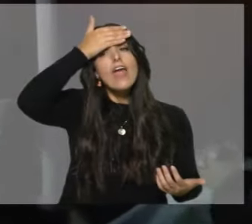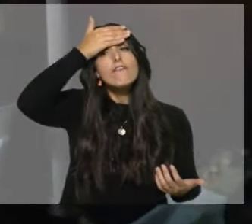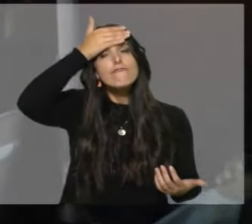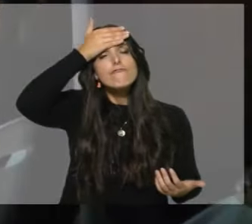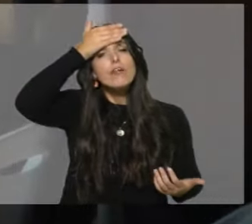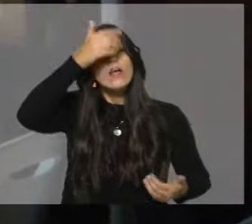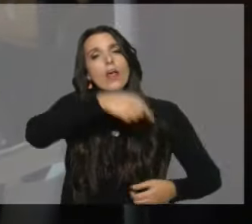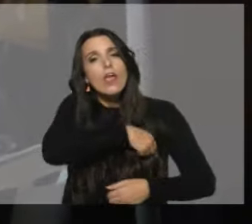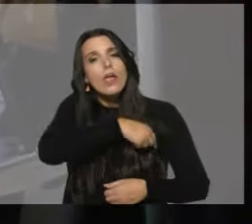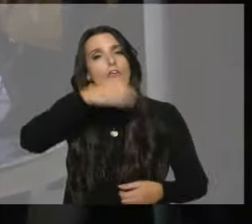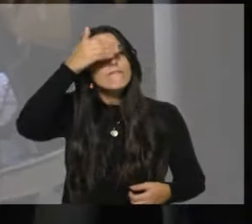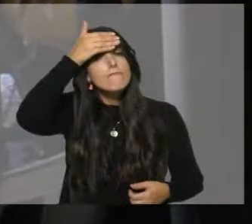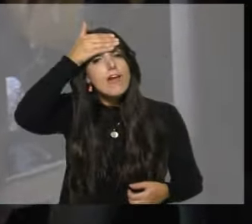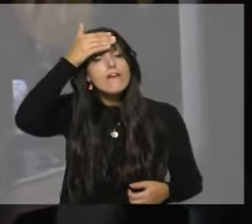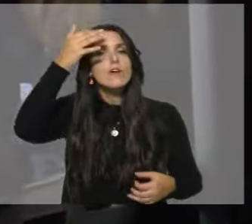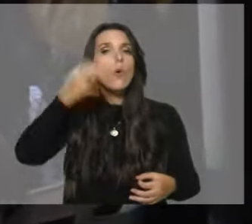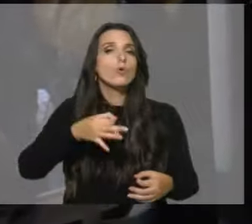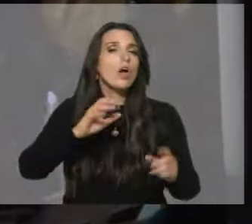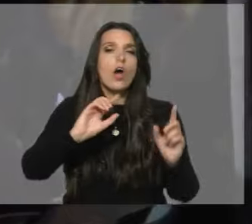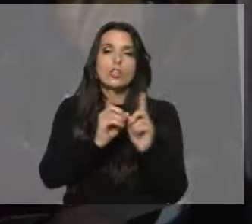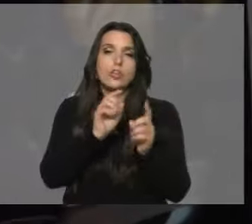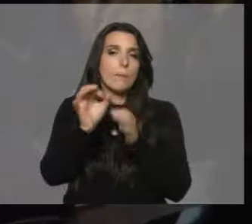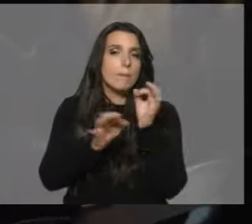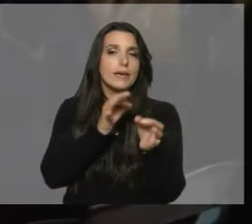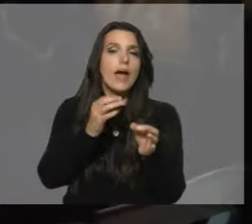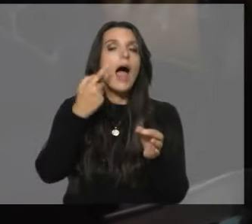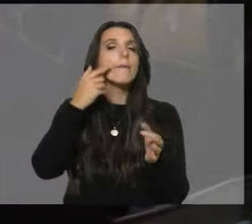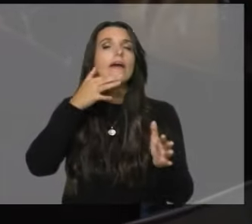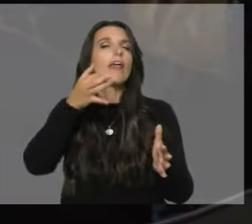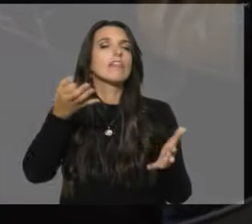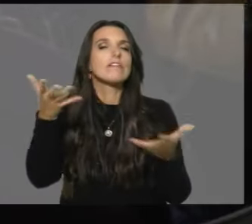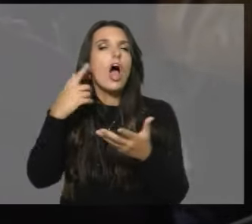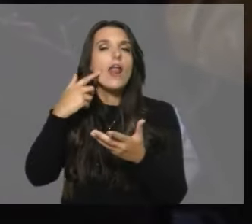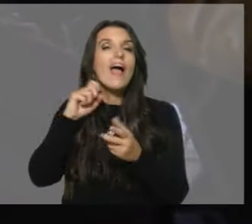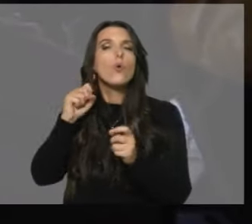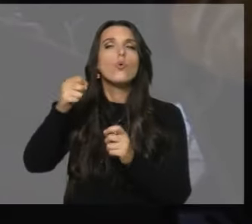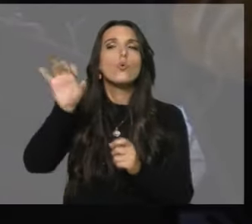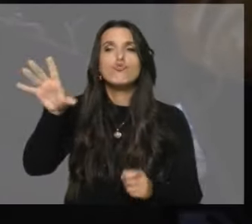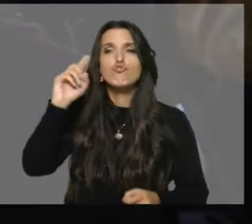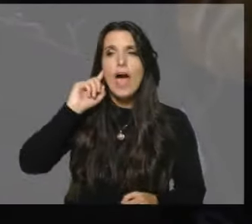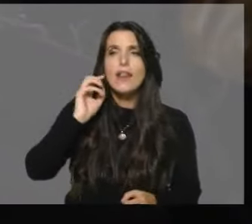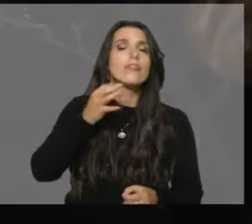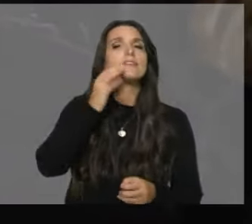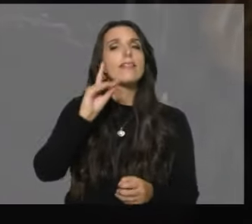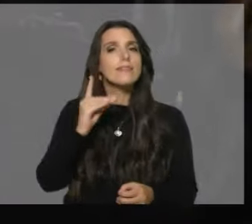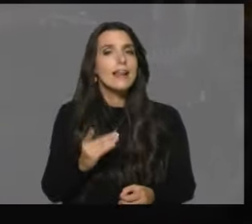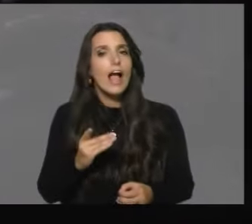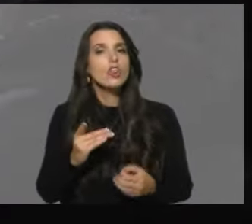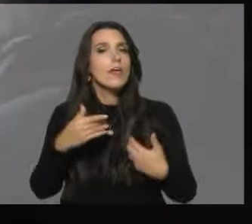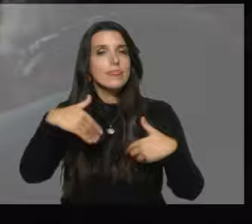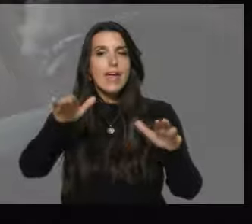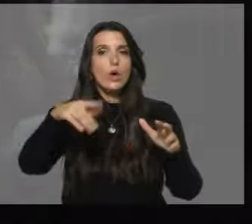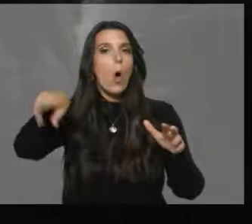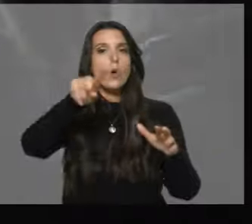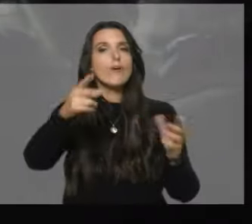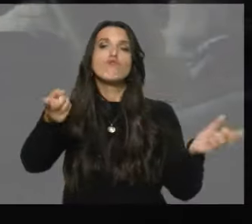tanto, seguramente su alocución será abreviada. Pero vamos a escuchar qué es lo que está diciendo en este momento Delgado y los dejamos, ustedes